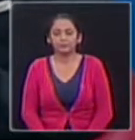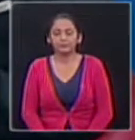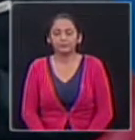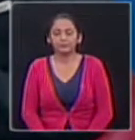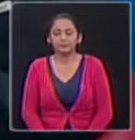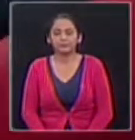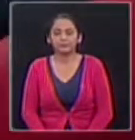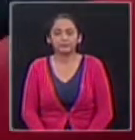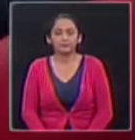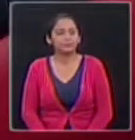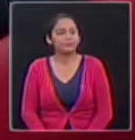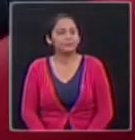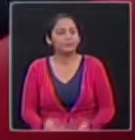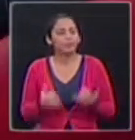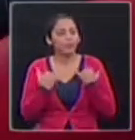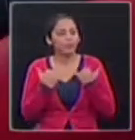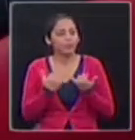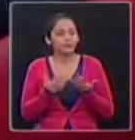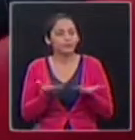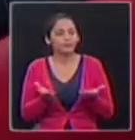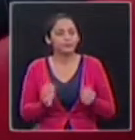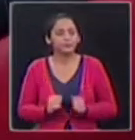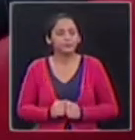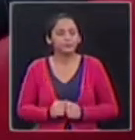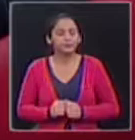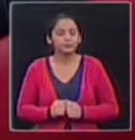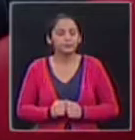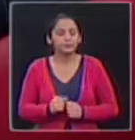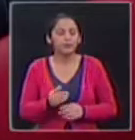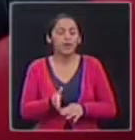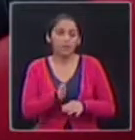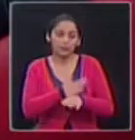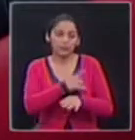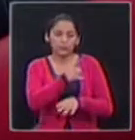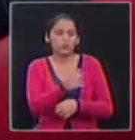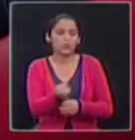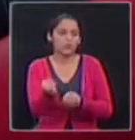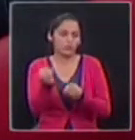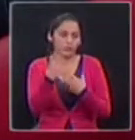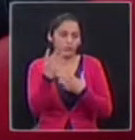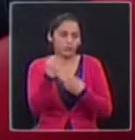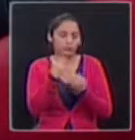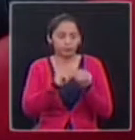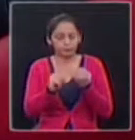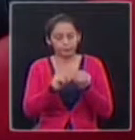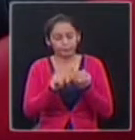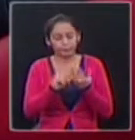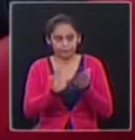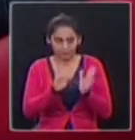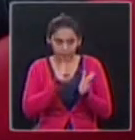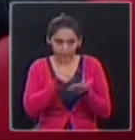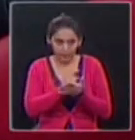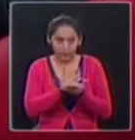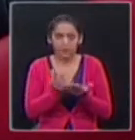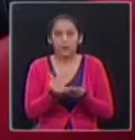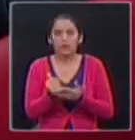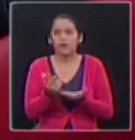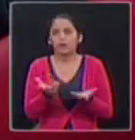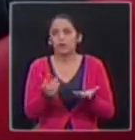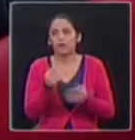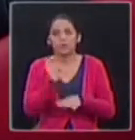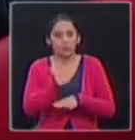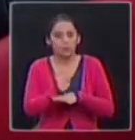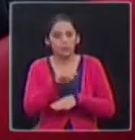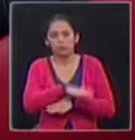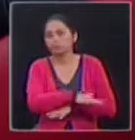necesario. Ahora, hay muchas otras políticas a largo plazo que ustedes también han mantenido, me refiero para ir desarrollando el crecimiento, para un crecimiento del Ecuador